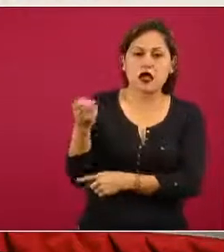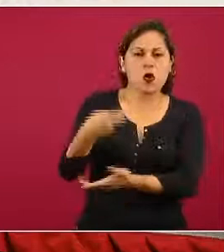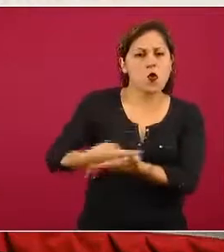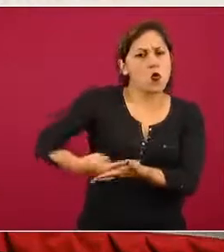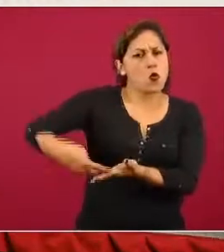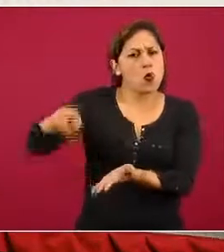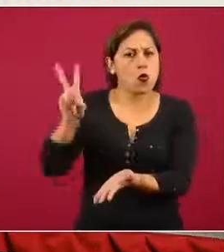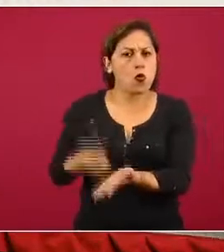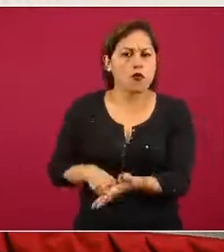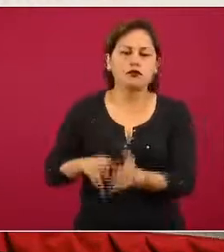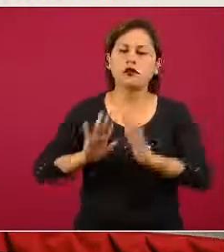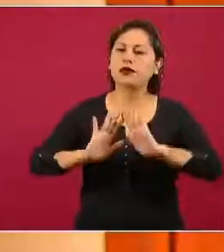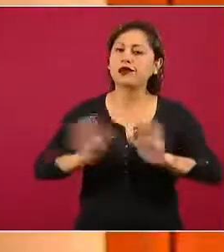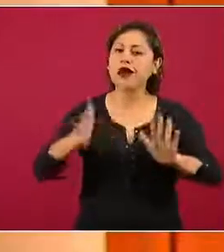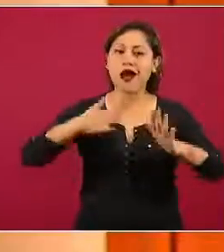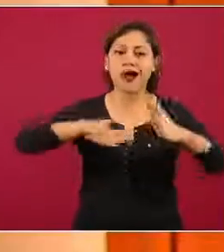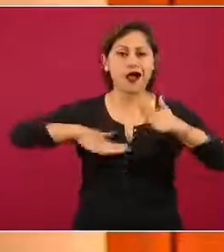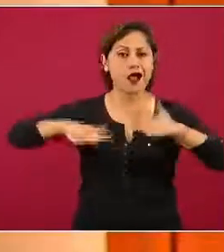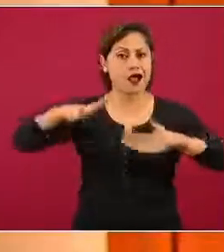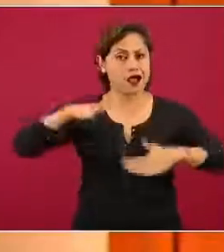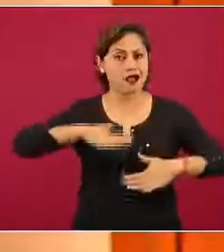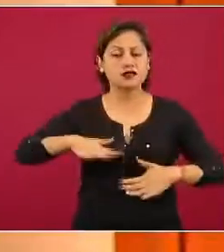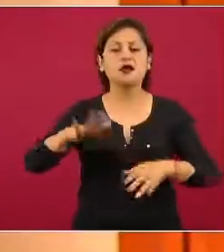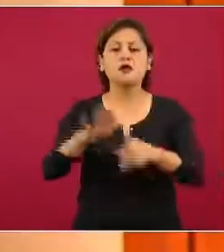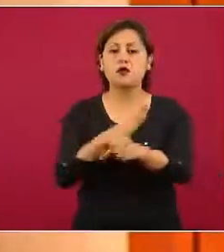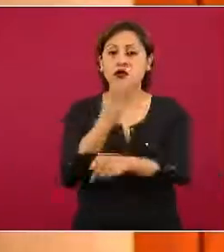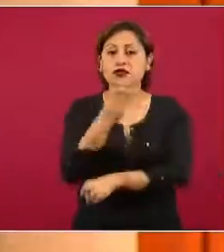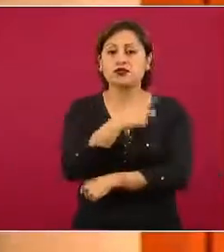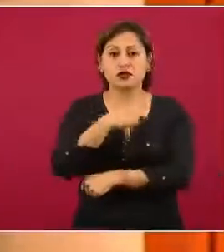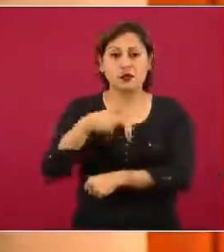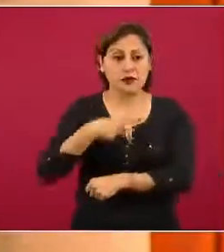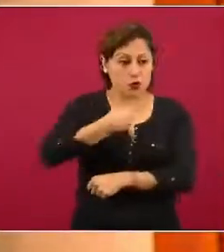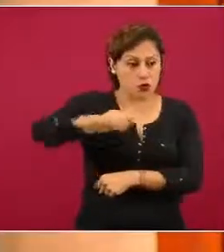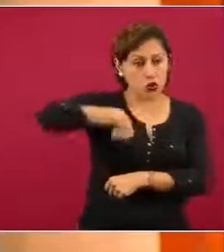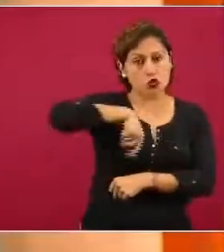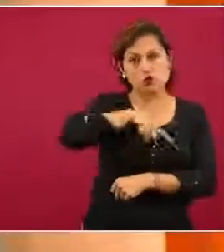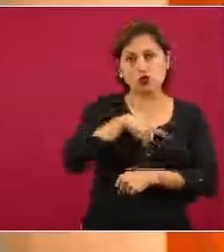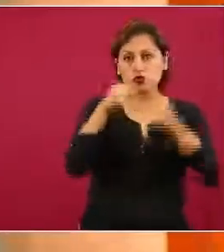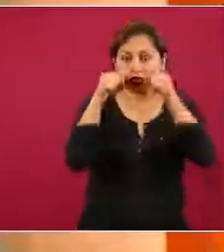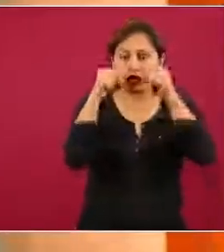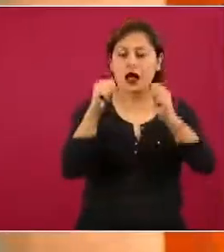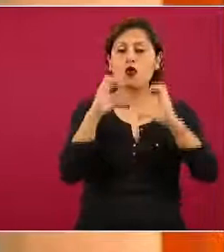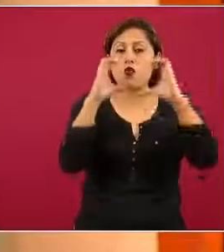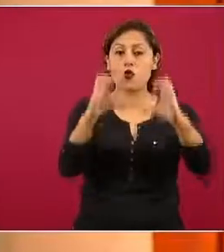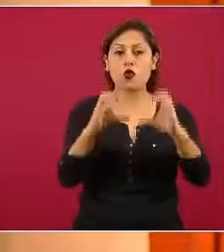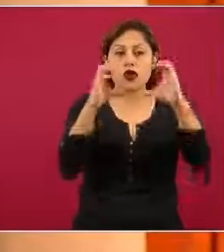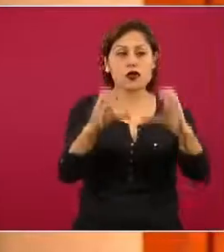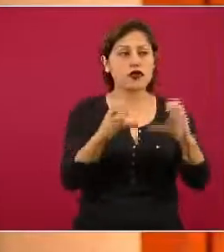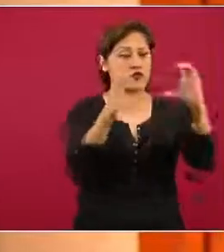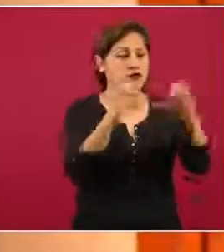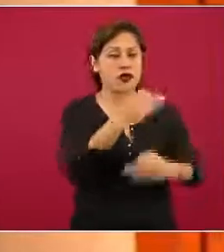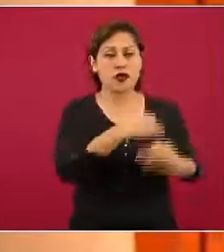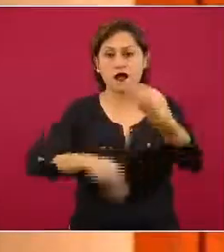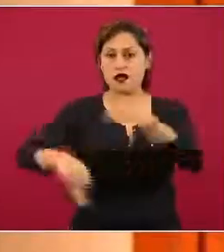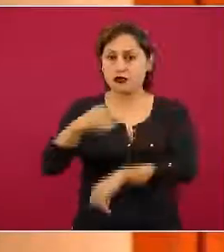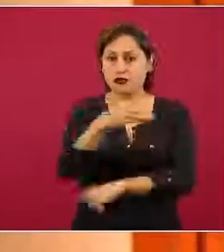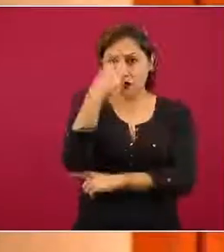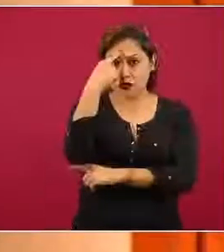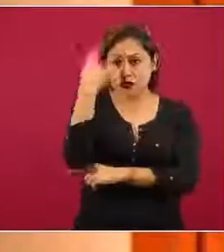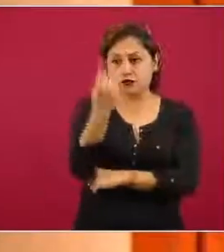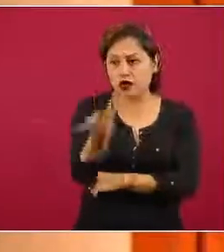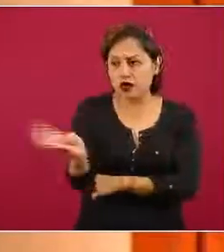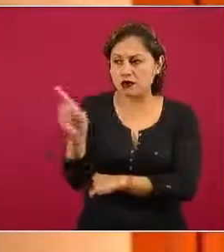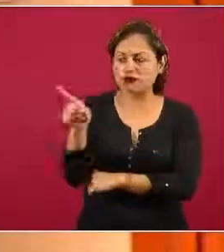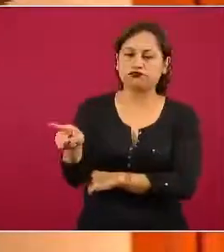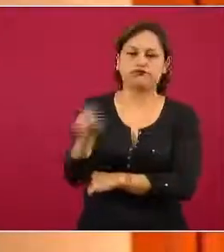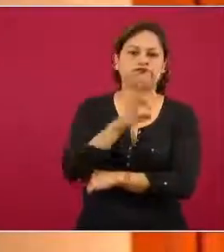continuar trabajando, implementando las medidas preventivas, procurándonos y cuidándonos entre todas